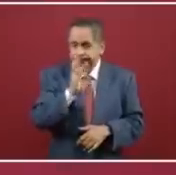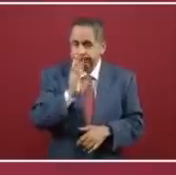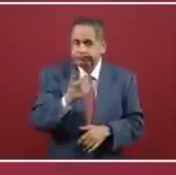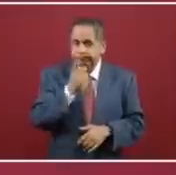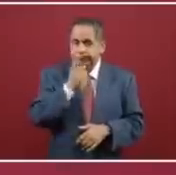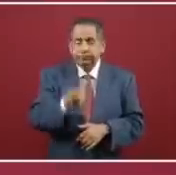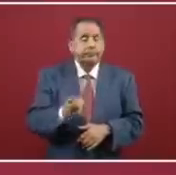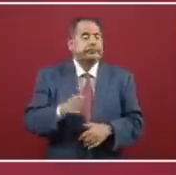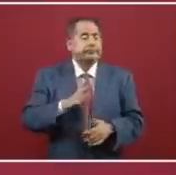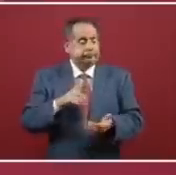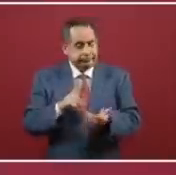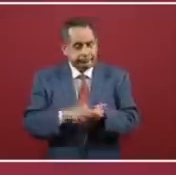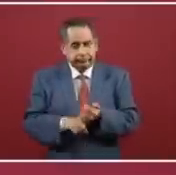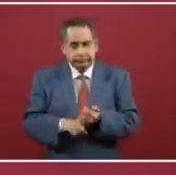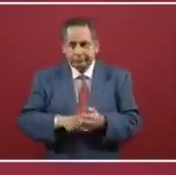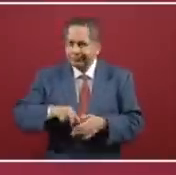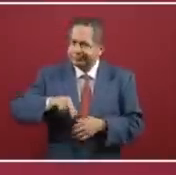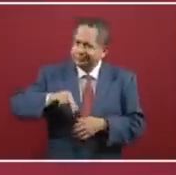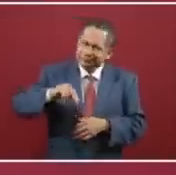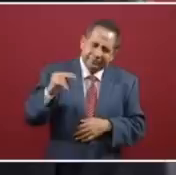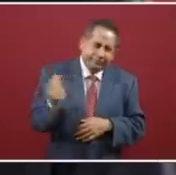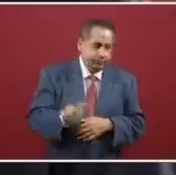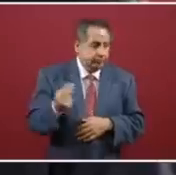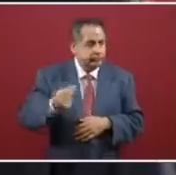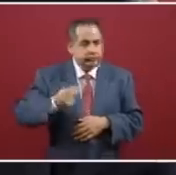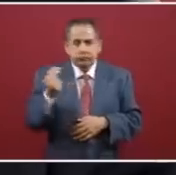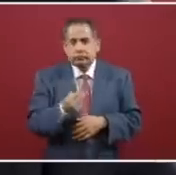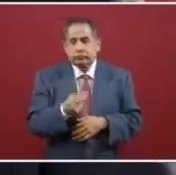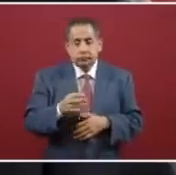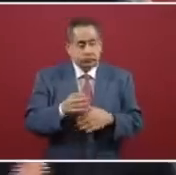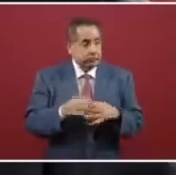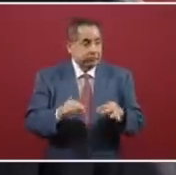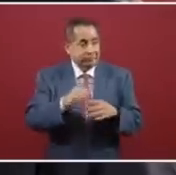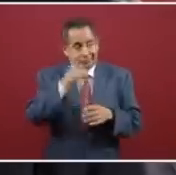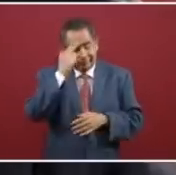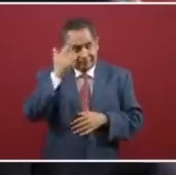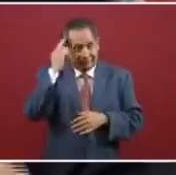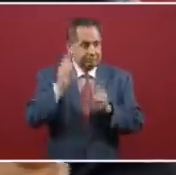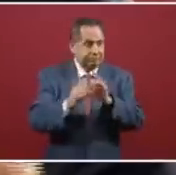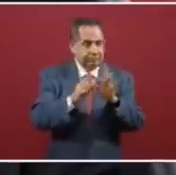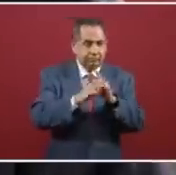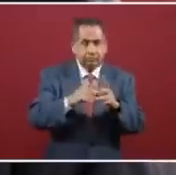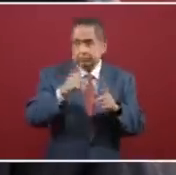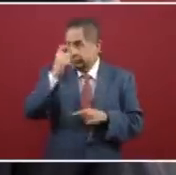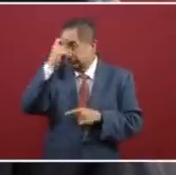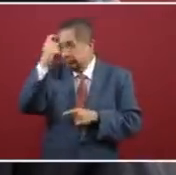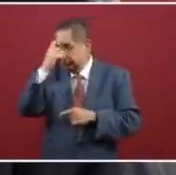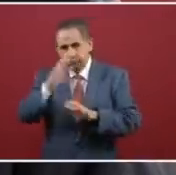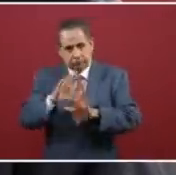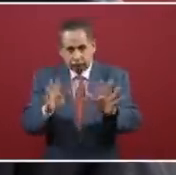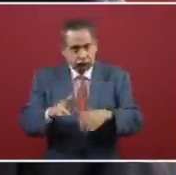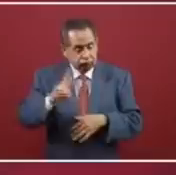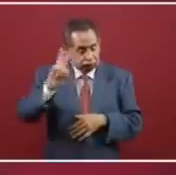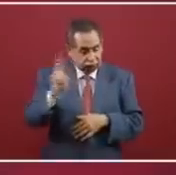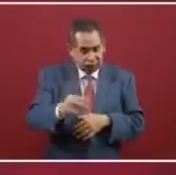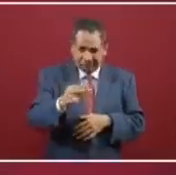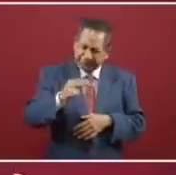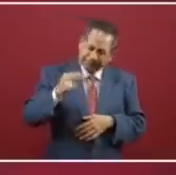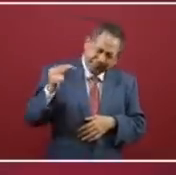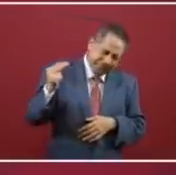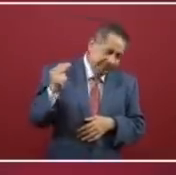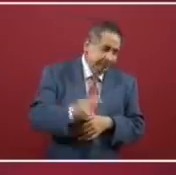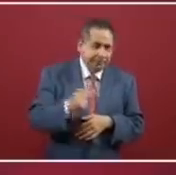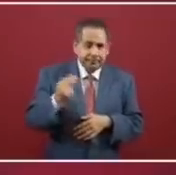que había la urgencia porque existía no lo inventamos de